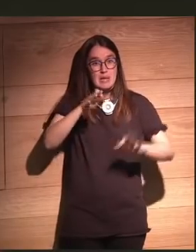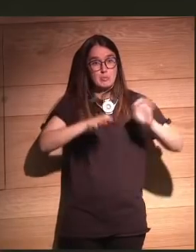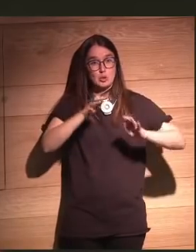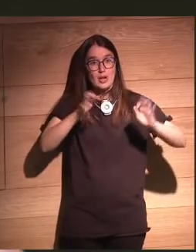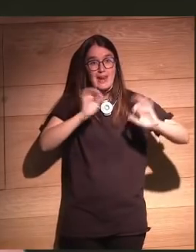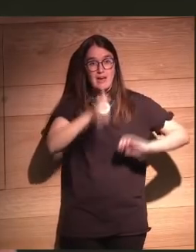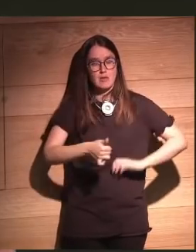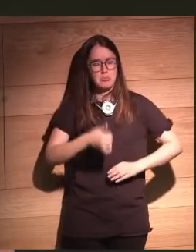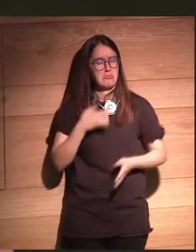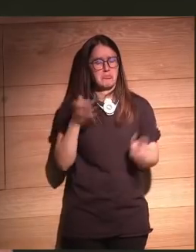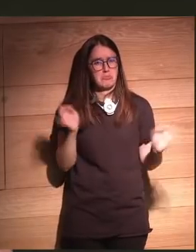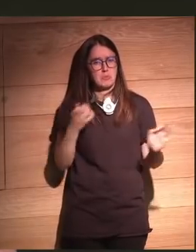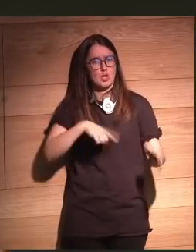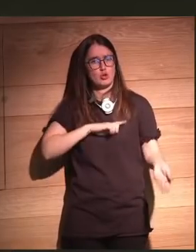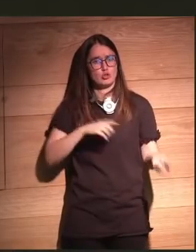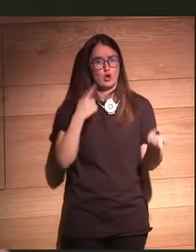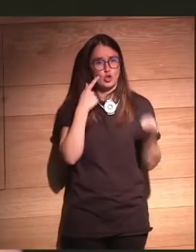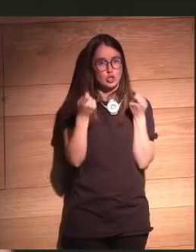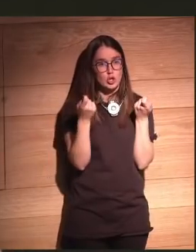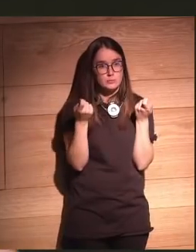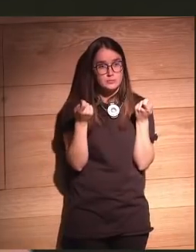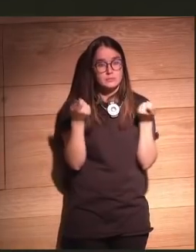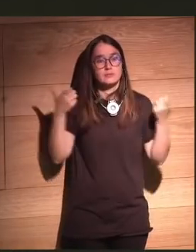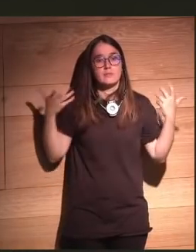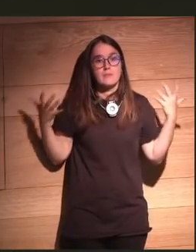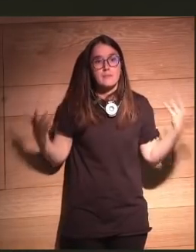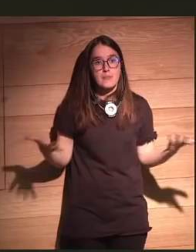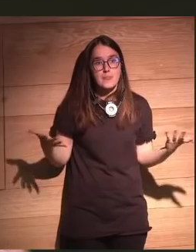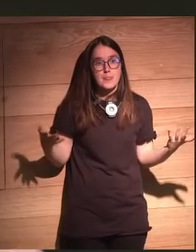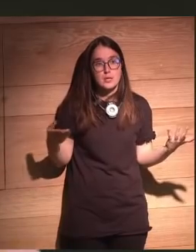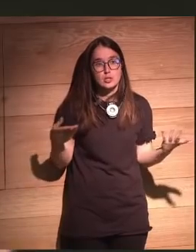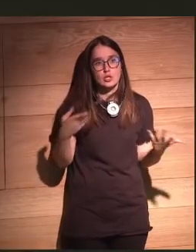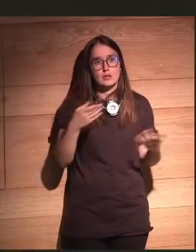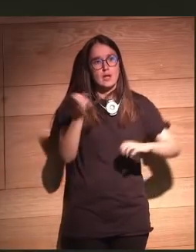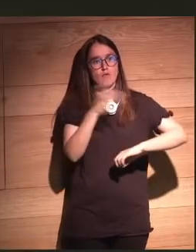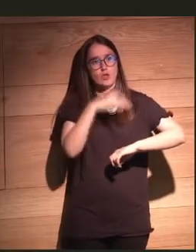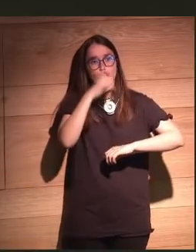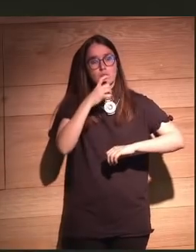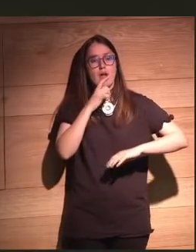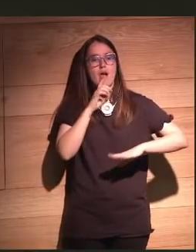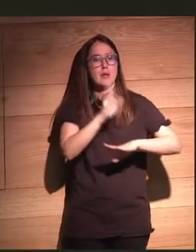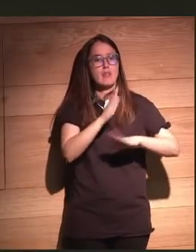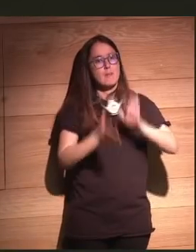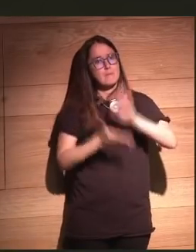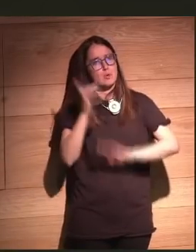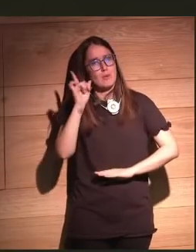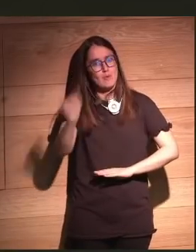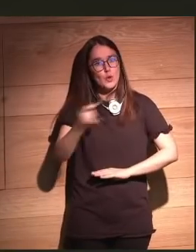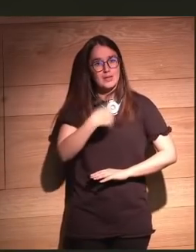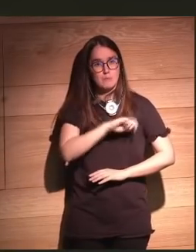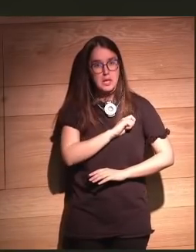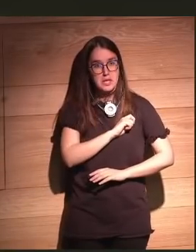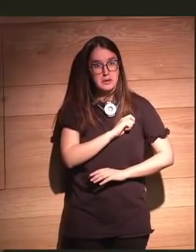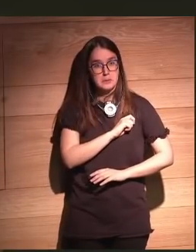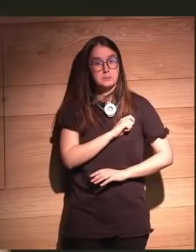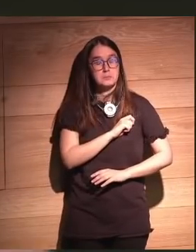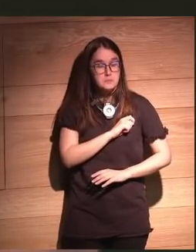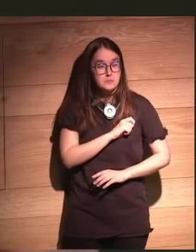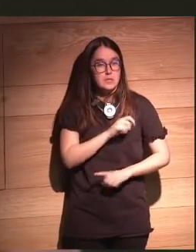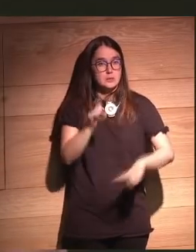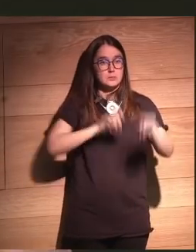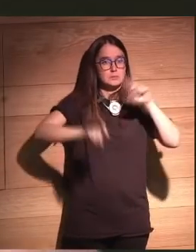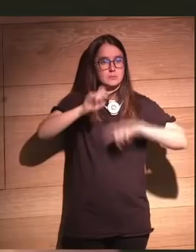porque aquí las viviendas las controlamos nosotros, ¿sabes? Entonces, y Blackstone amenaza con irse de España. Entonces ves cómo hay una marcha atrás